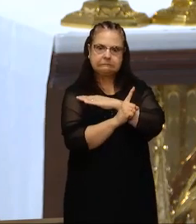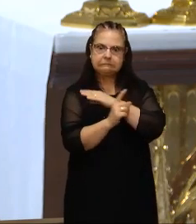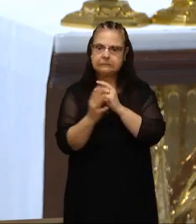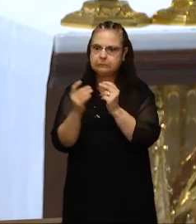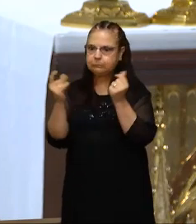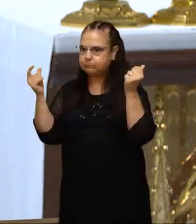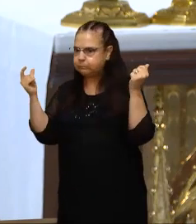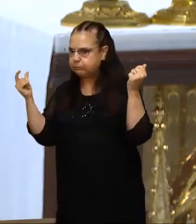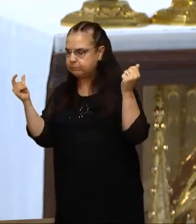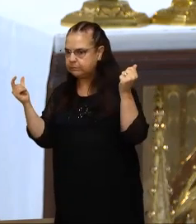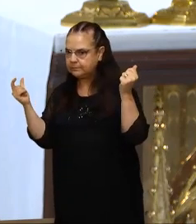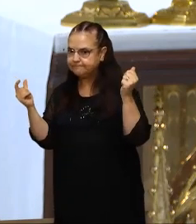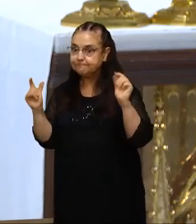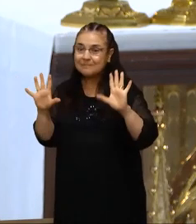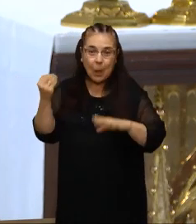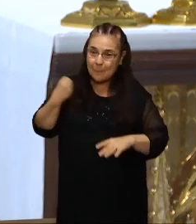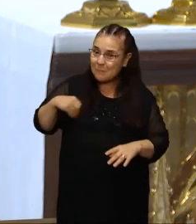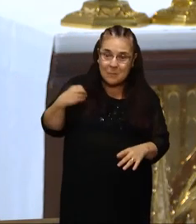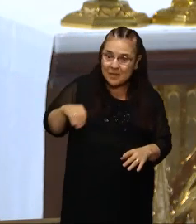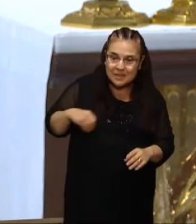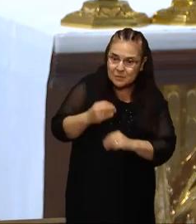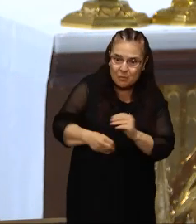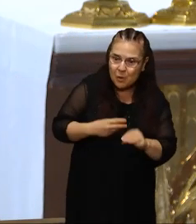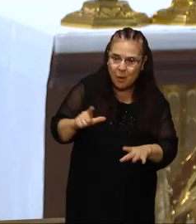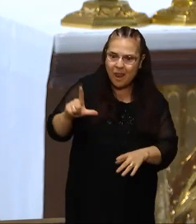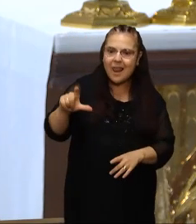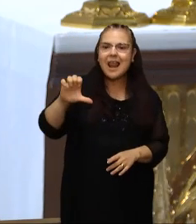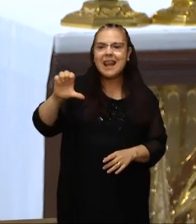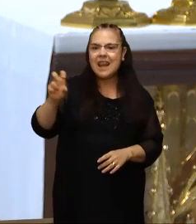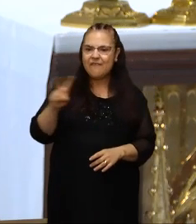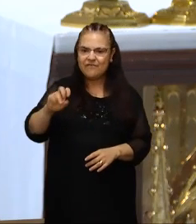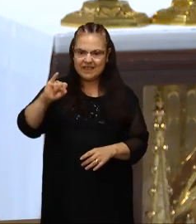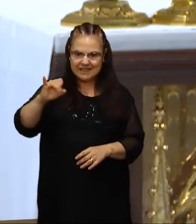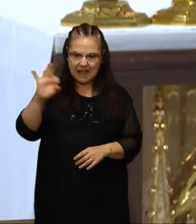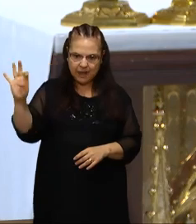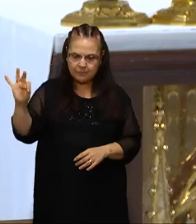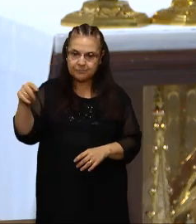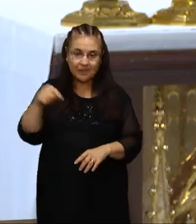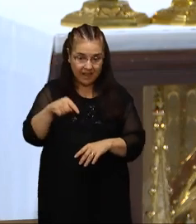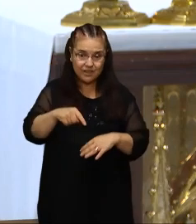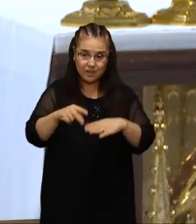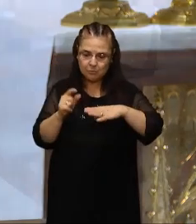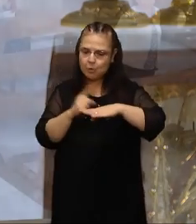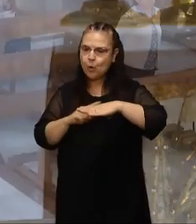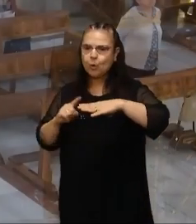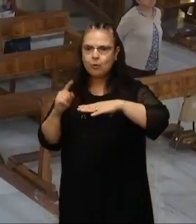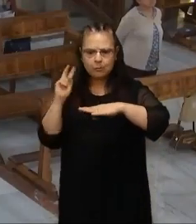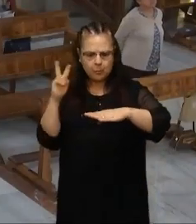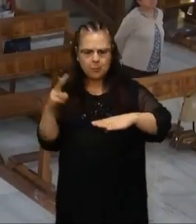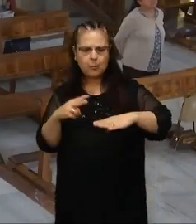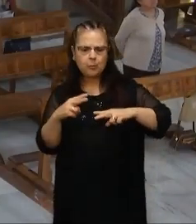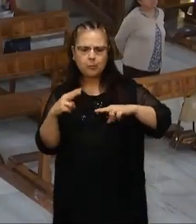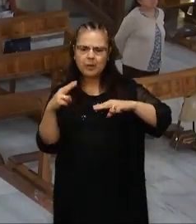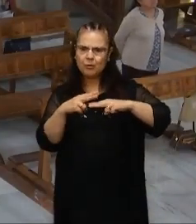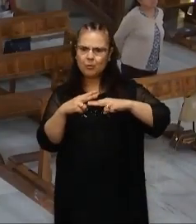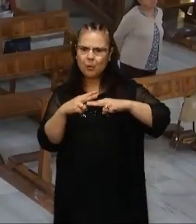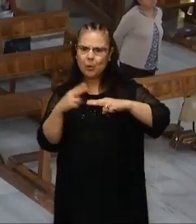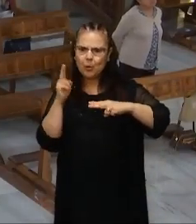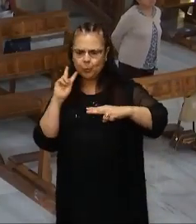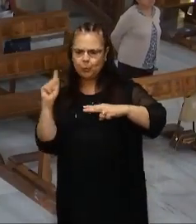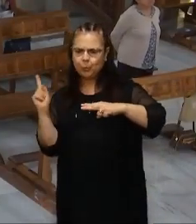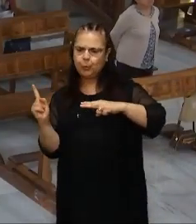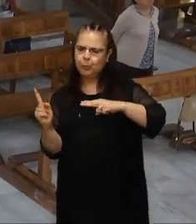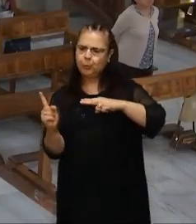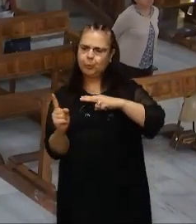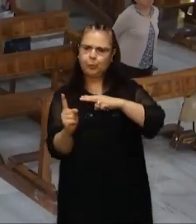largo. Y lo mismo hizo un levita que llegó a aquel sitio. Al verlo dio un rodeo